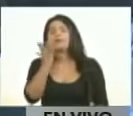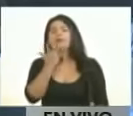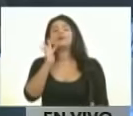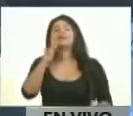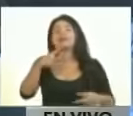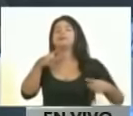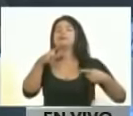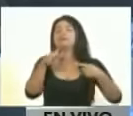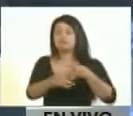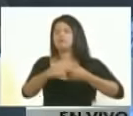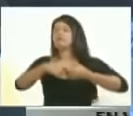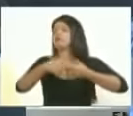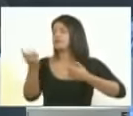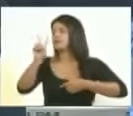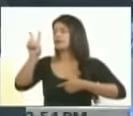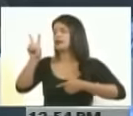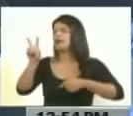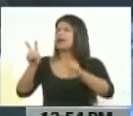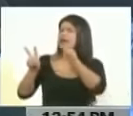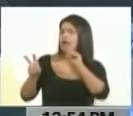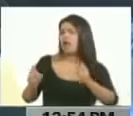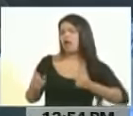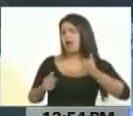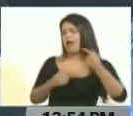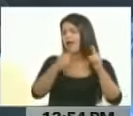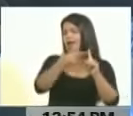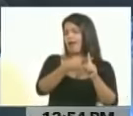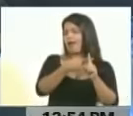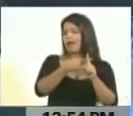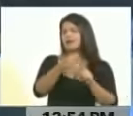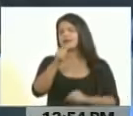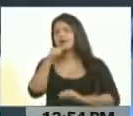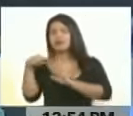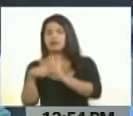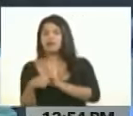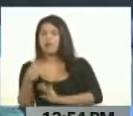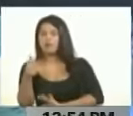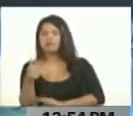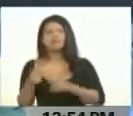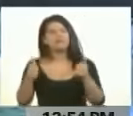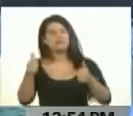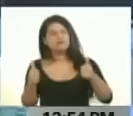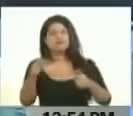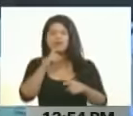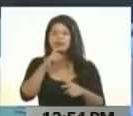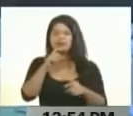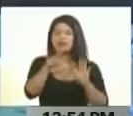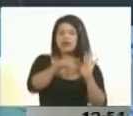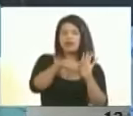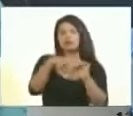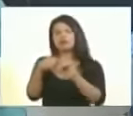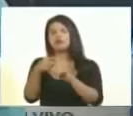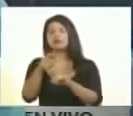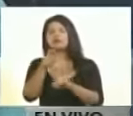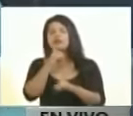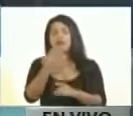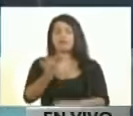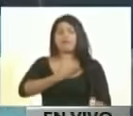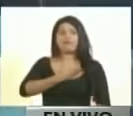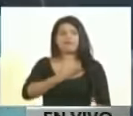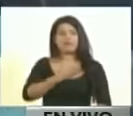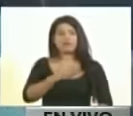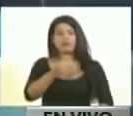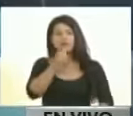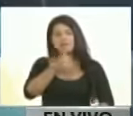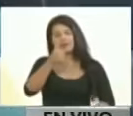Mercosur? ¿Y quién se perjudicaría más, digámoslo así, ¿no? Tomando en cuenta aquellas palabras del comandante Chávez